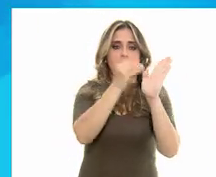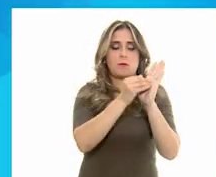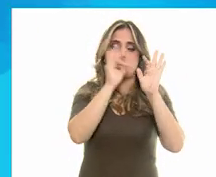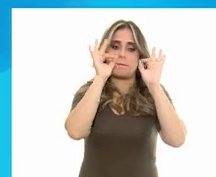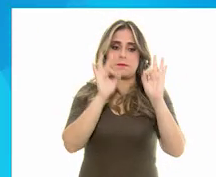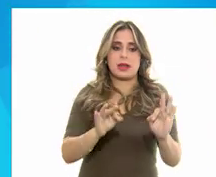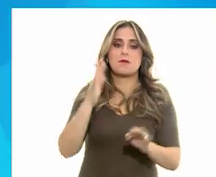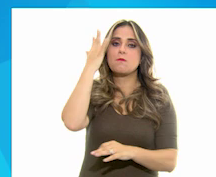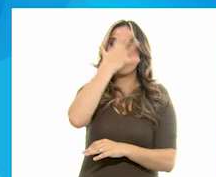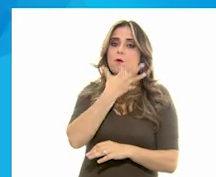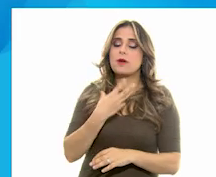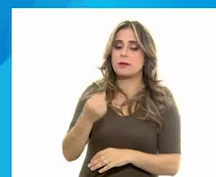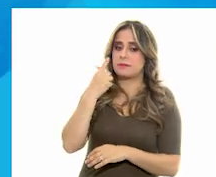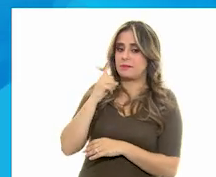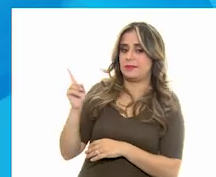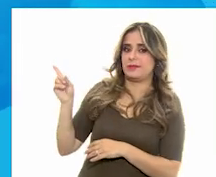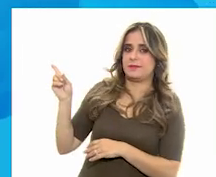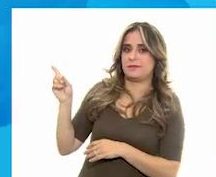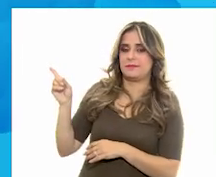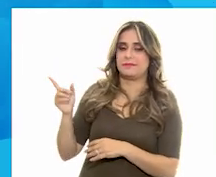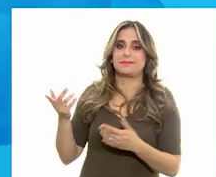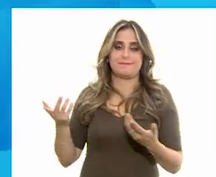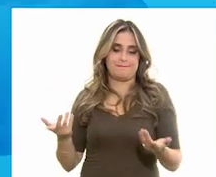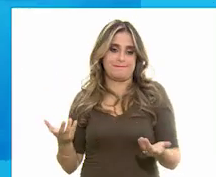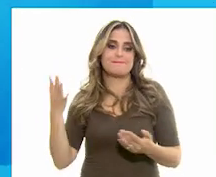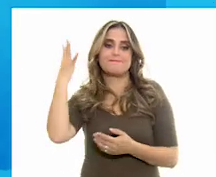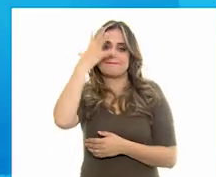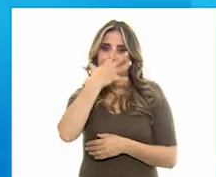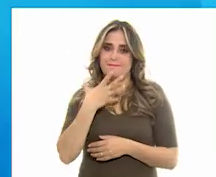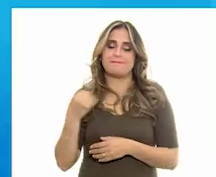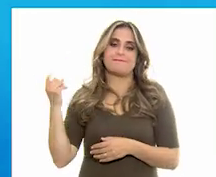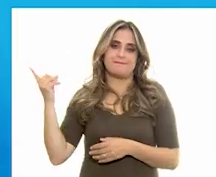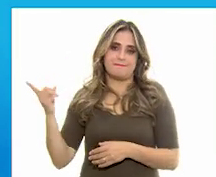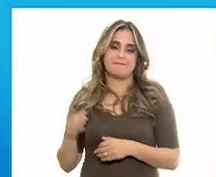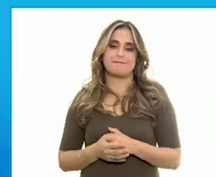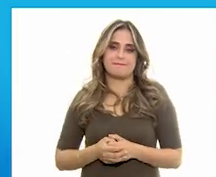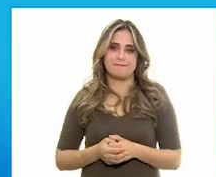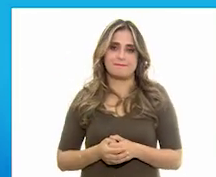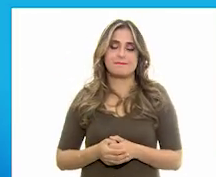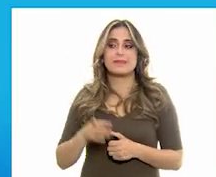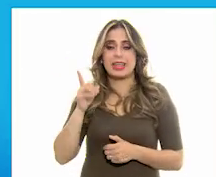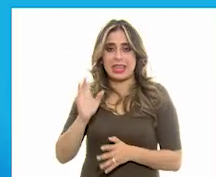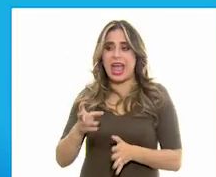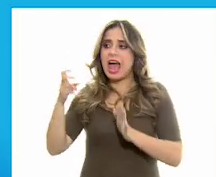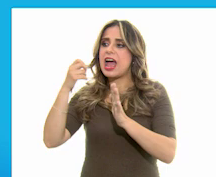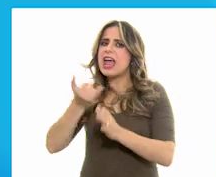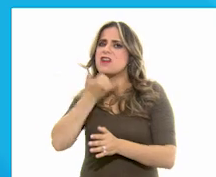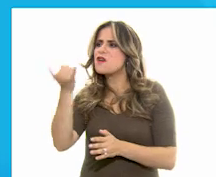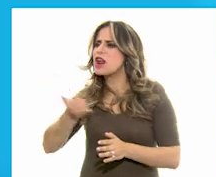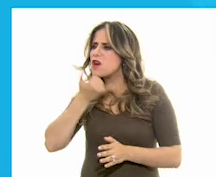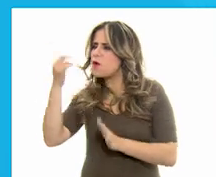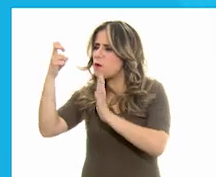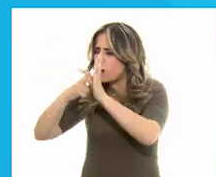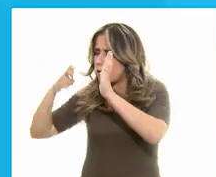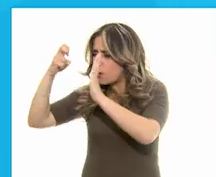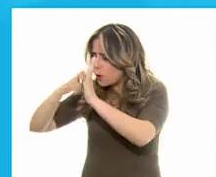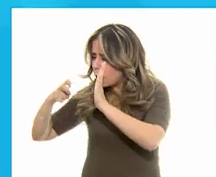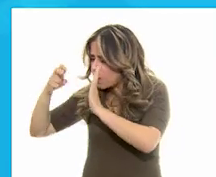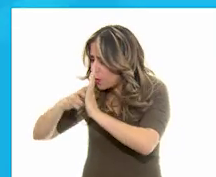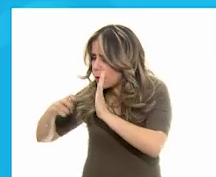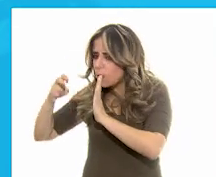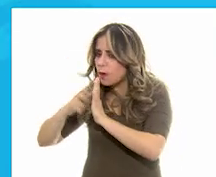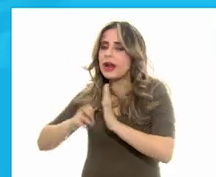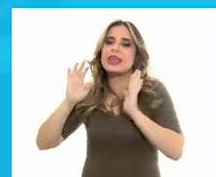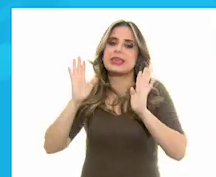muy bonita. Ahí está, mire, maestra, en pantalla. Claro que sí, ahí está. Después de haber corregido todo esto, te das cuenta que ahora ya tiene el